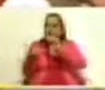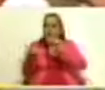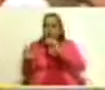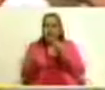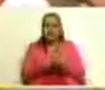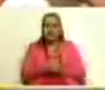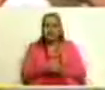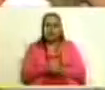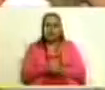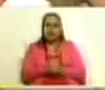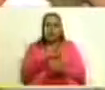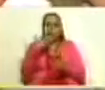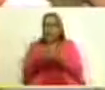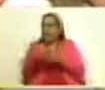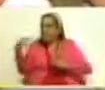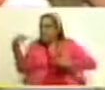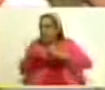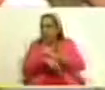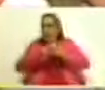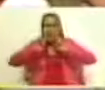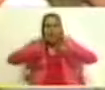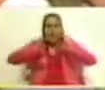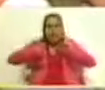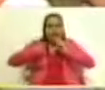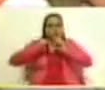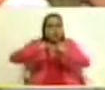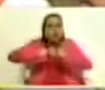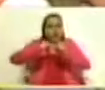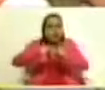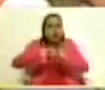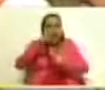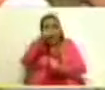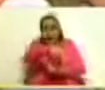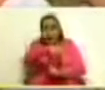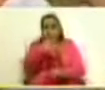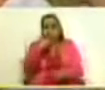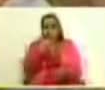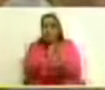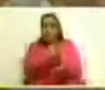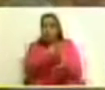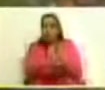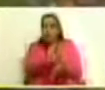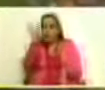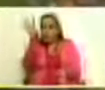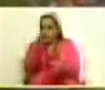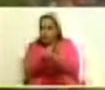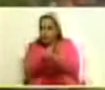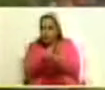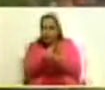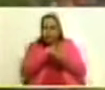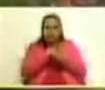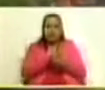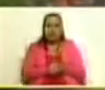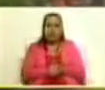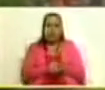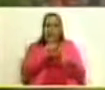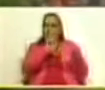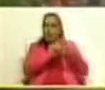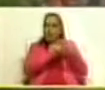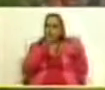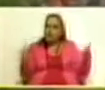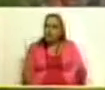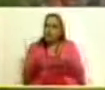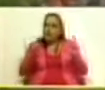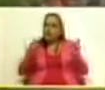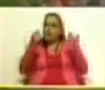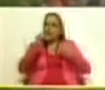siguen seguir profundizando. Y entre estas propuestas, resumo, impulsar un gran